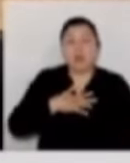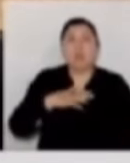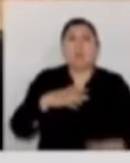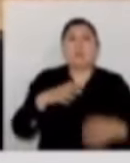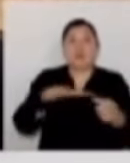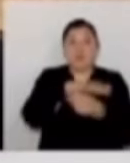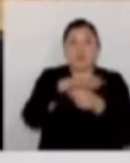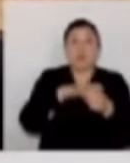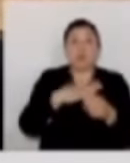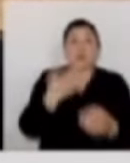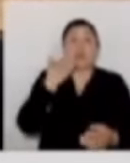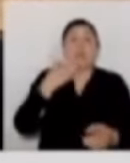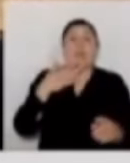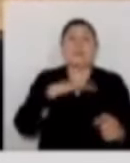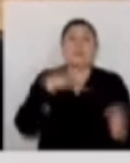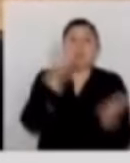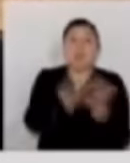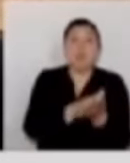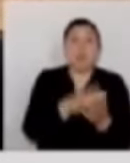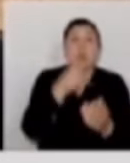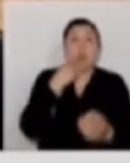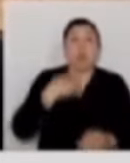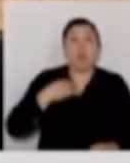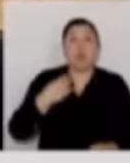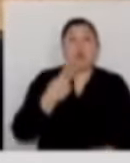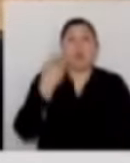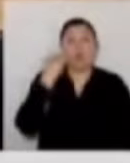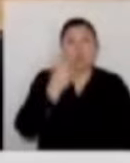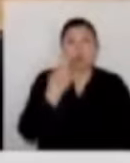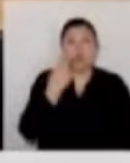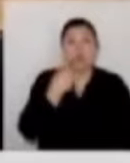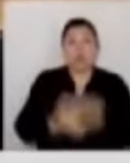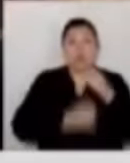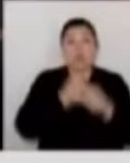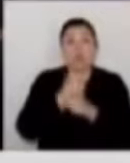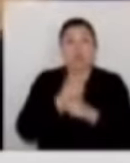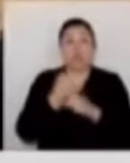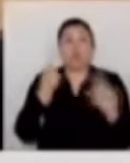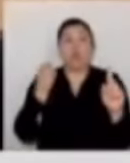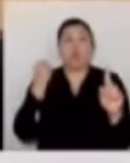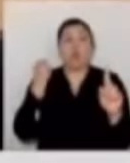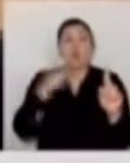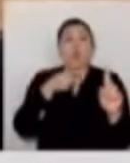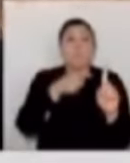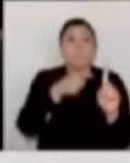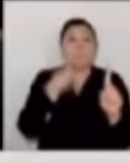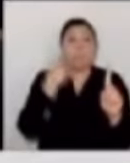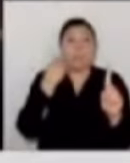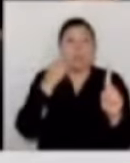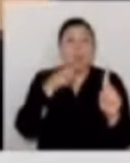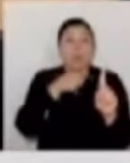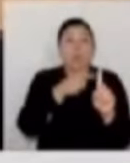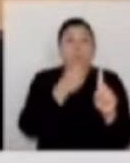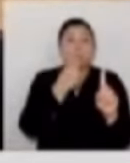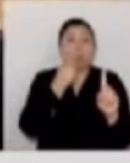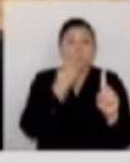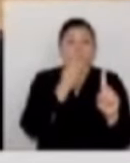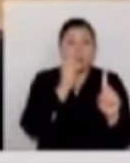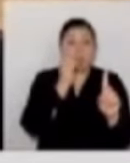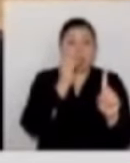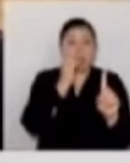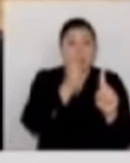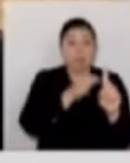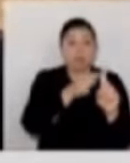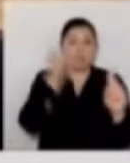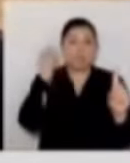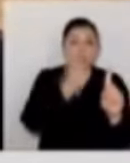se suma a lo que sucedió que un niño de 12 años asesinó a un hombre de 40 años en el sector norte de antofagasta conversé con los vecinos